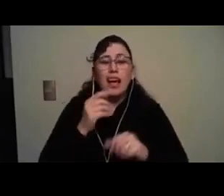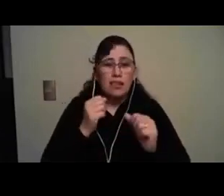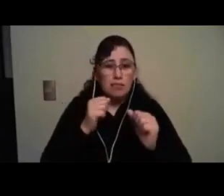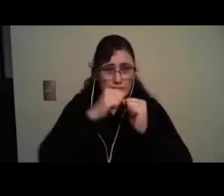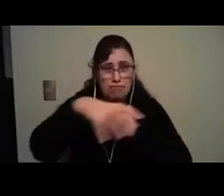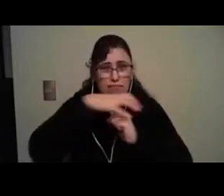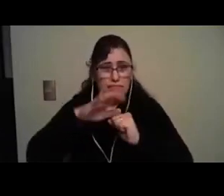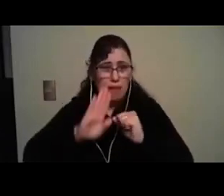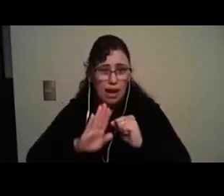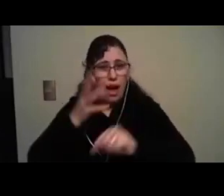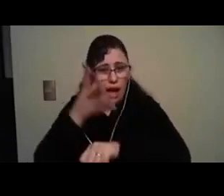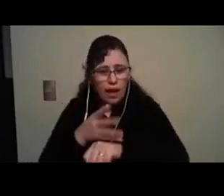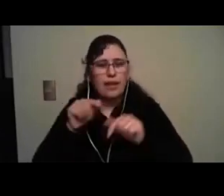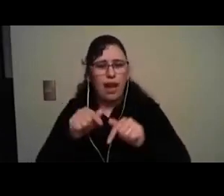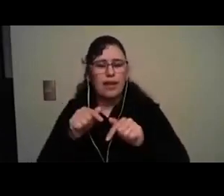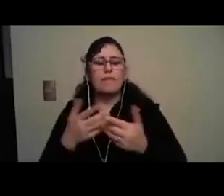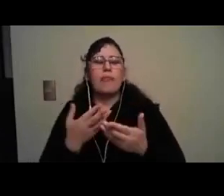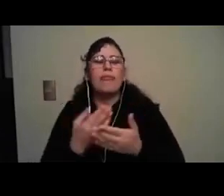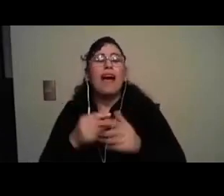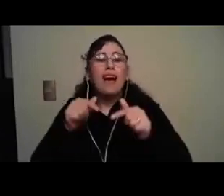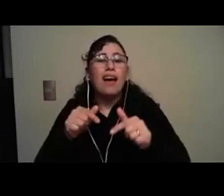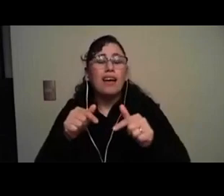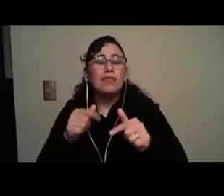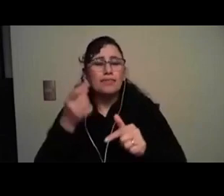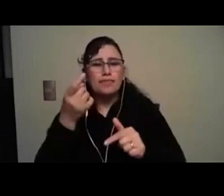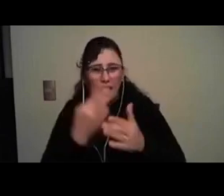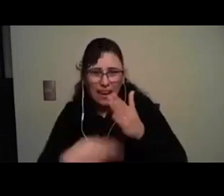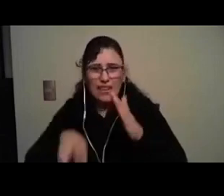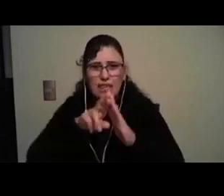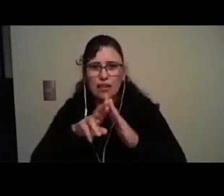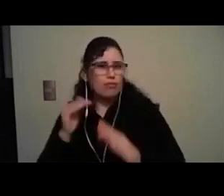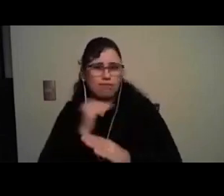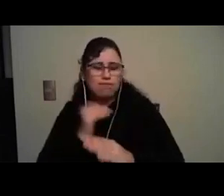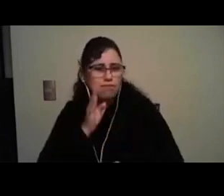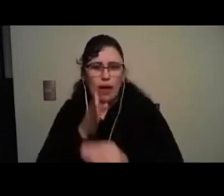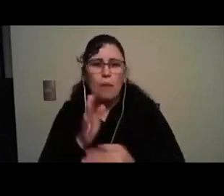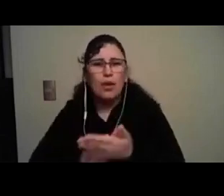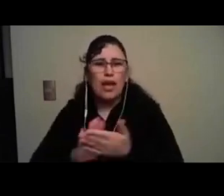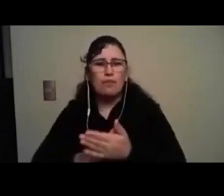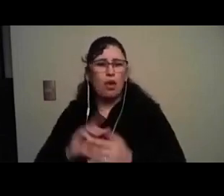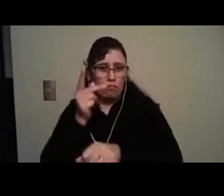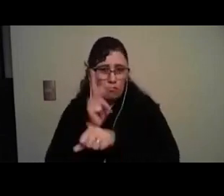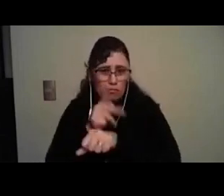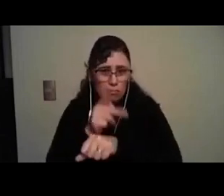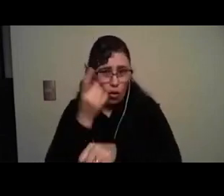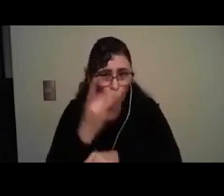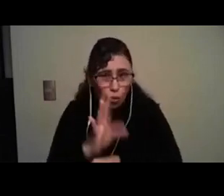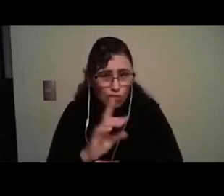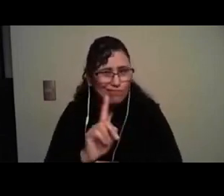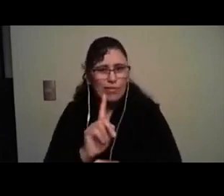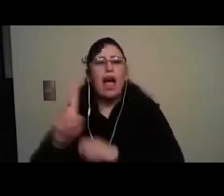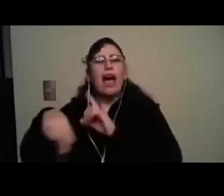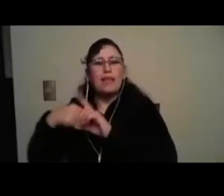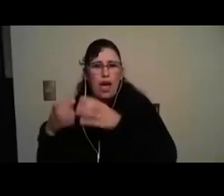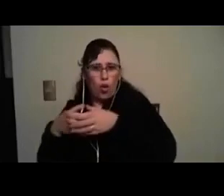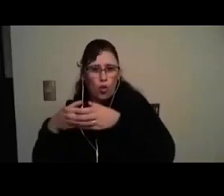solo incluya clínicas, ya, sino que incluya un equipo que se muestre cohesionado de manera integral para